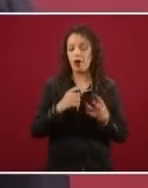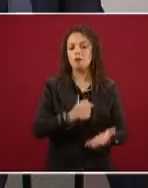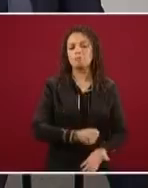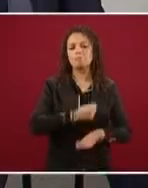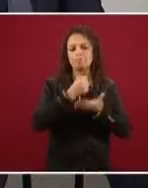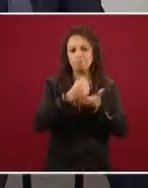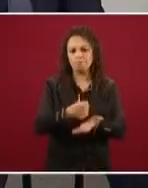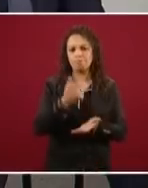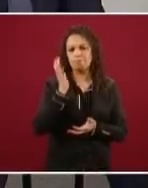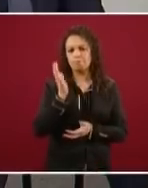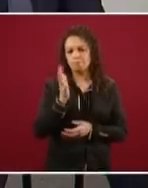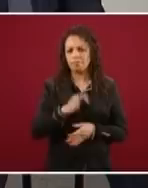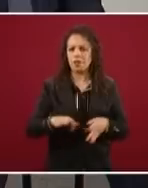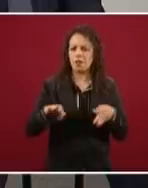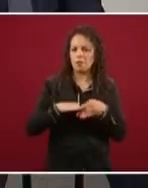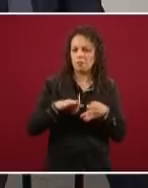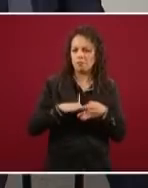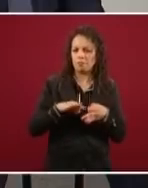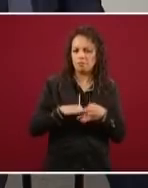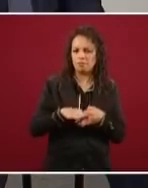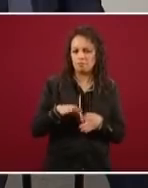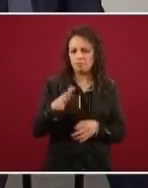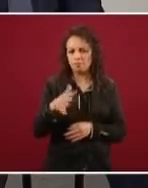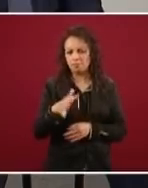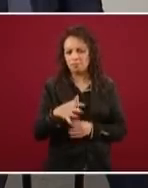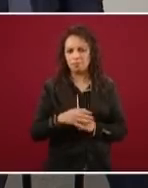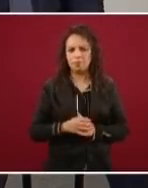alrededor de